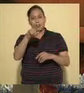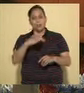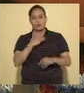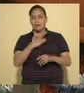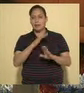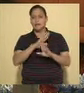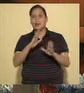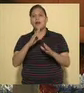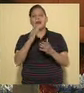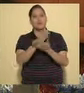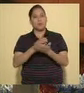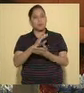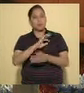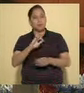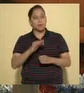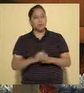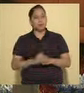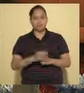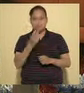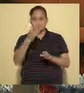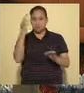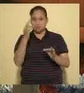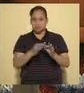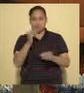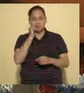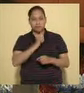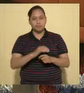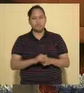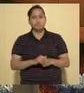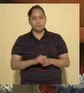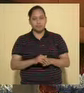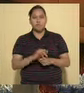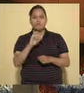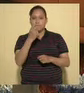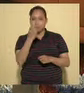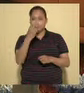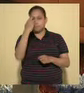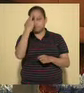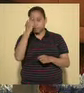emocional se alivia. Cambia, se ¿verdad? Es totalmente. Y se cumple. Sí,